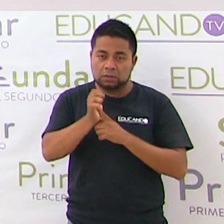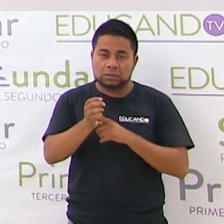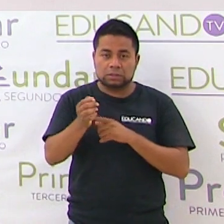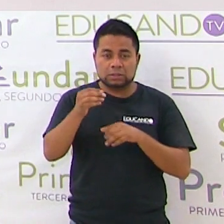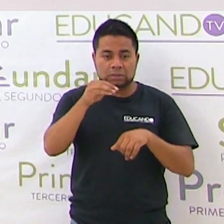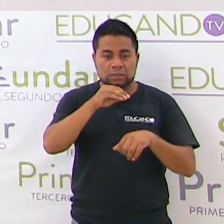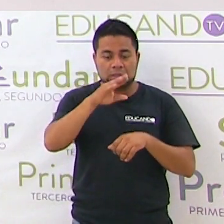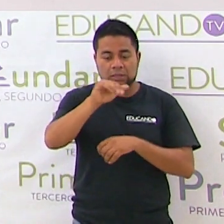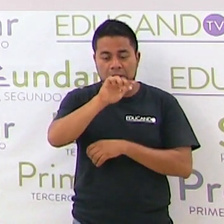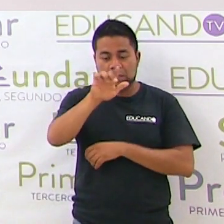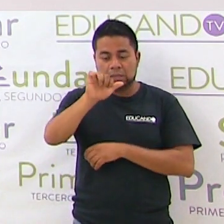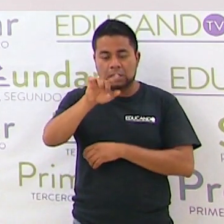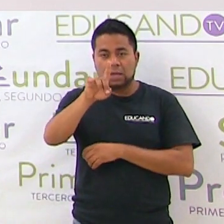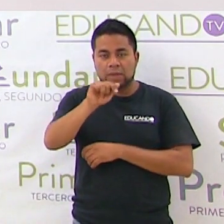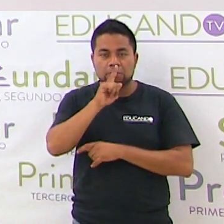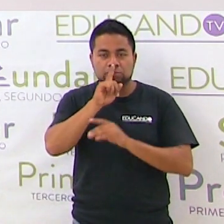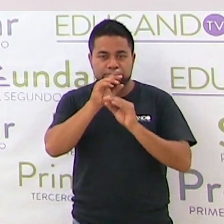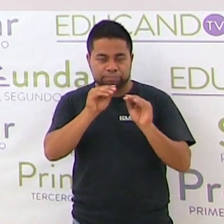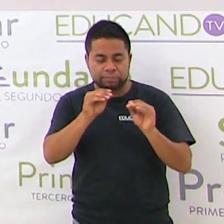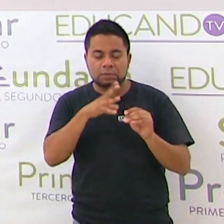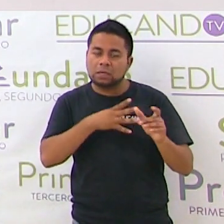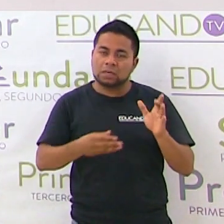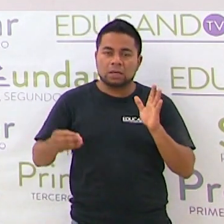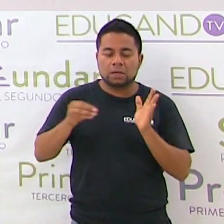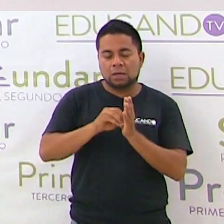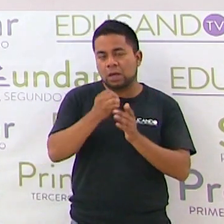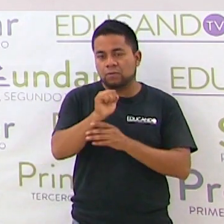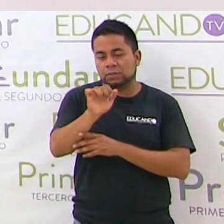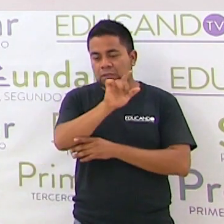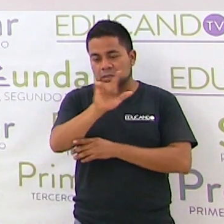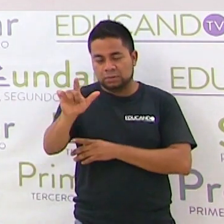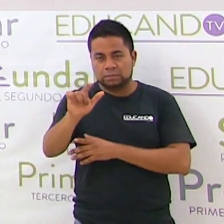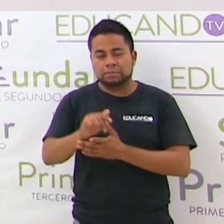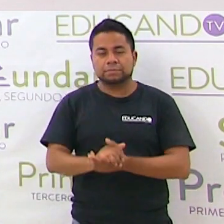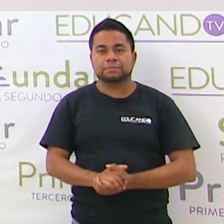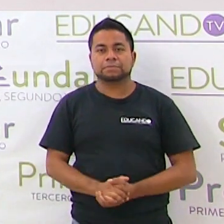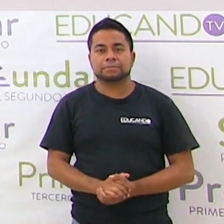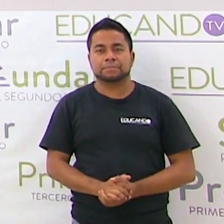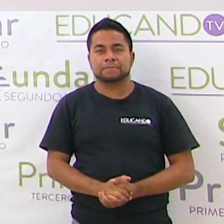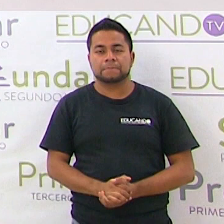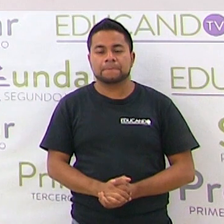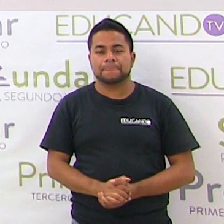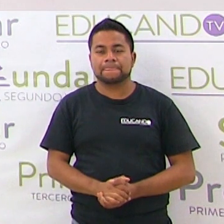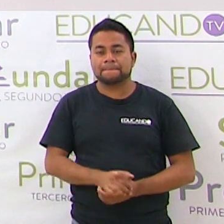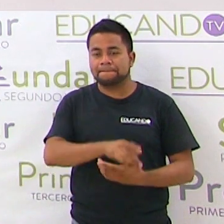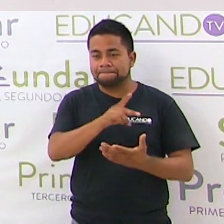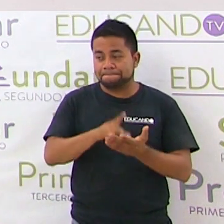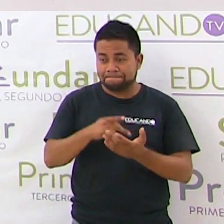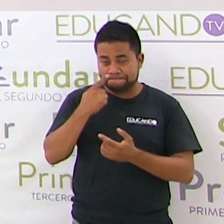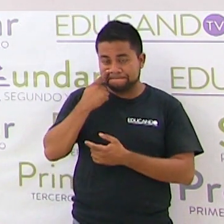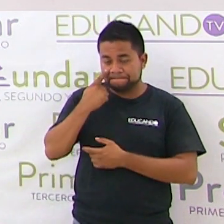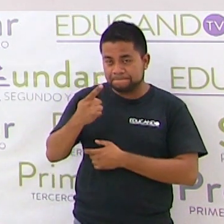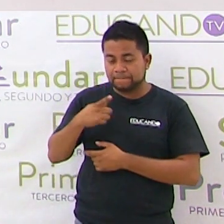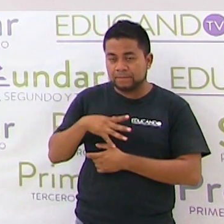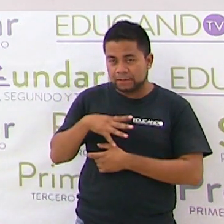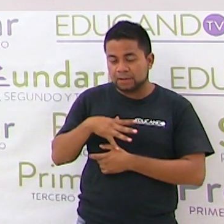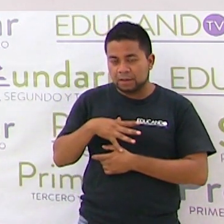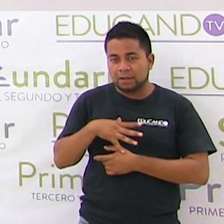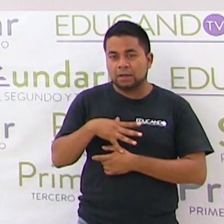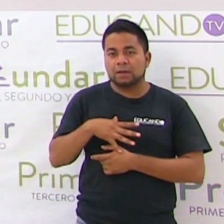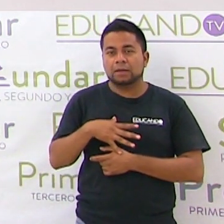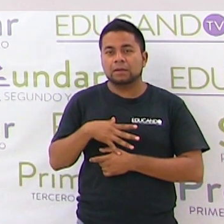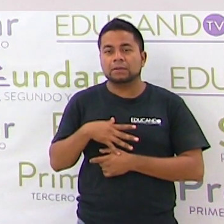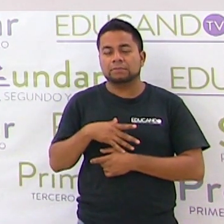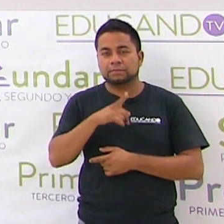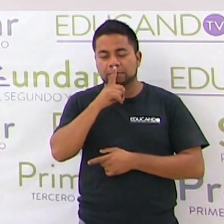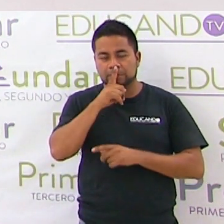con 2 L's. Callada. Y vuelve a repetirse aquí, miren. Callada también tiene